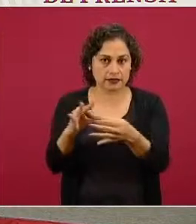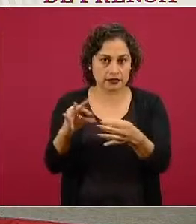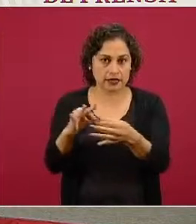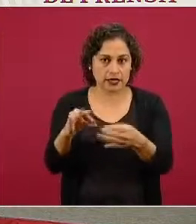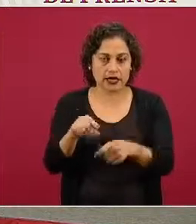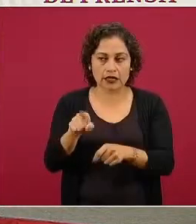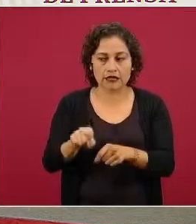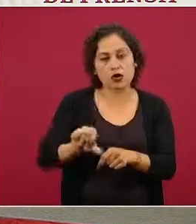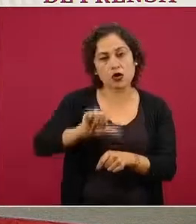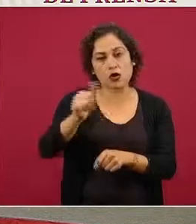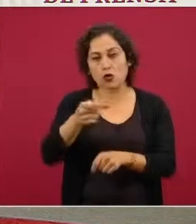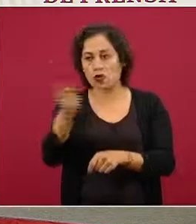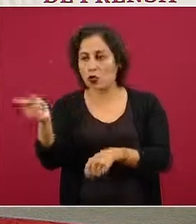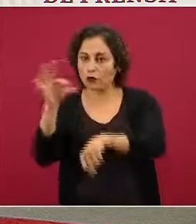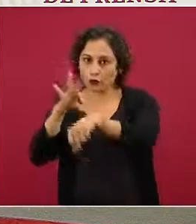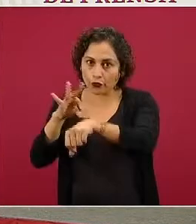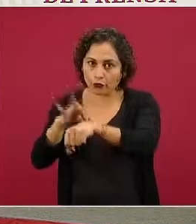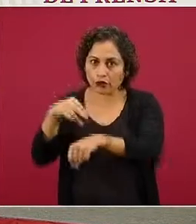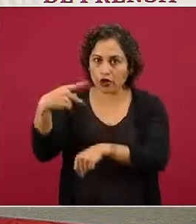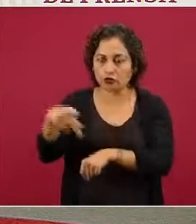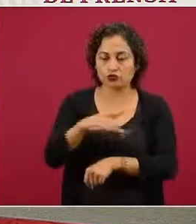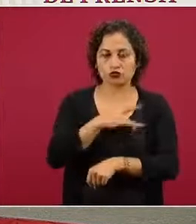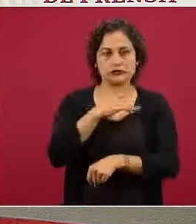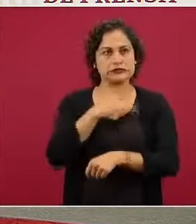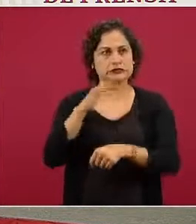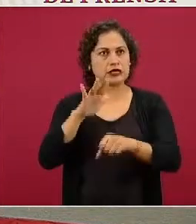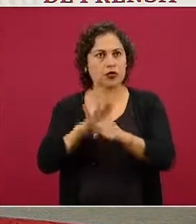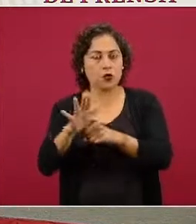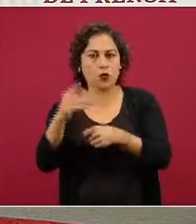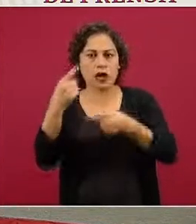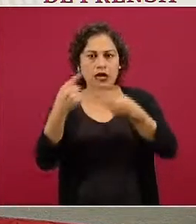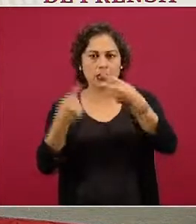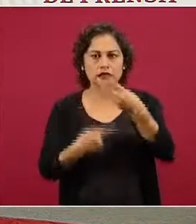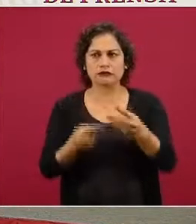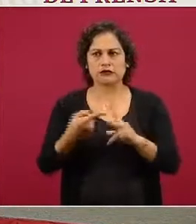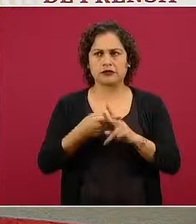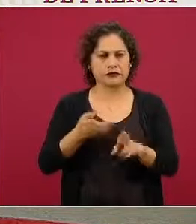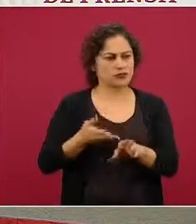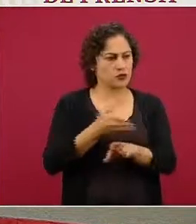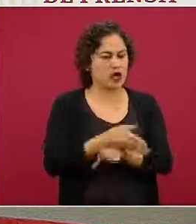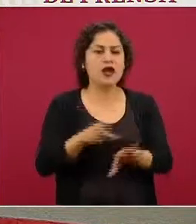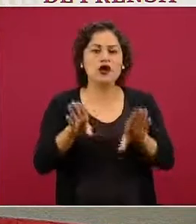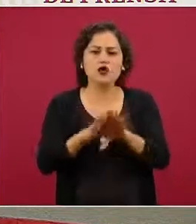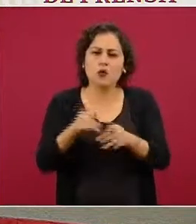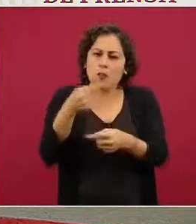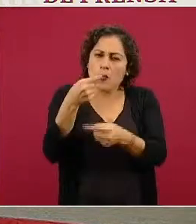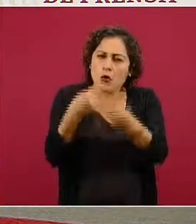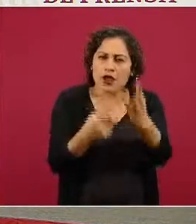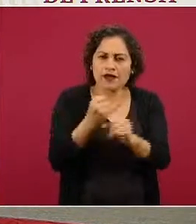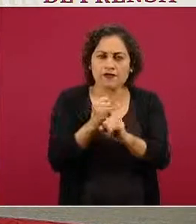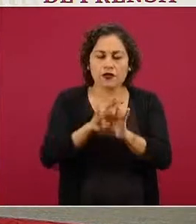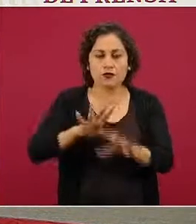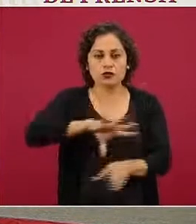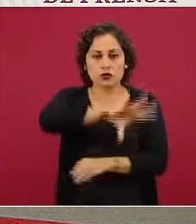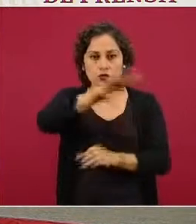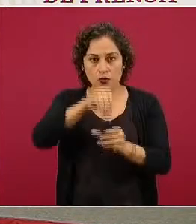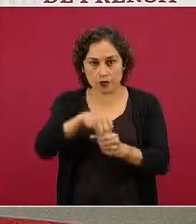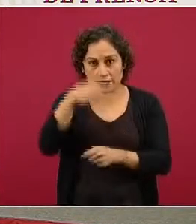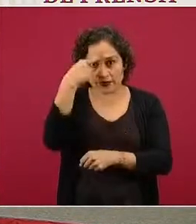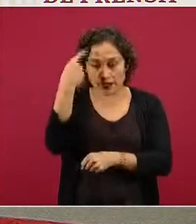su médica o médico cuáles son sus síntomas, cuándo empezaron, todo lo que se requiere para hacer un